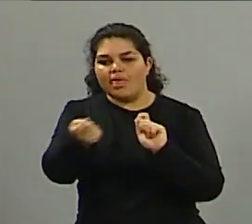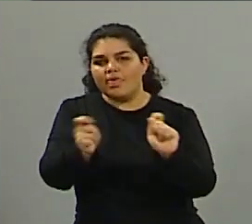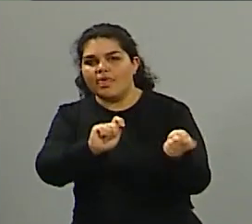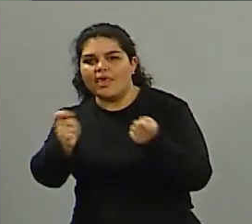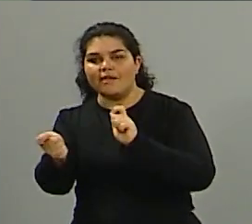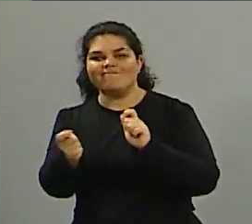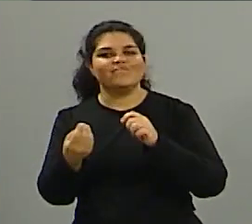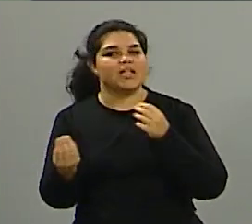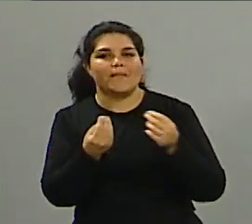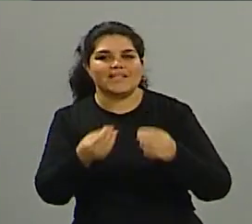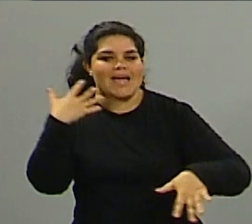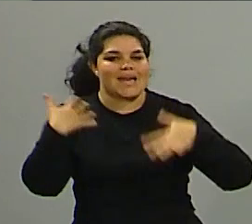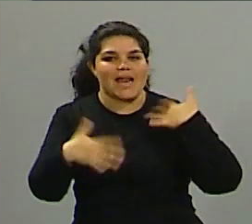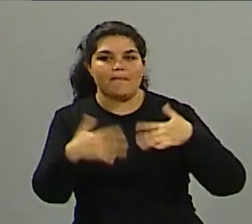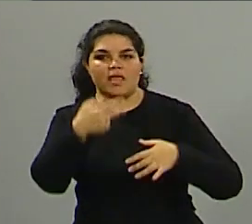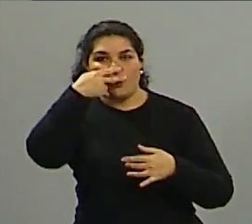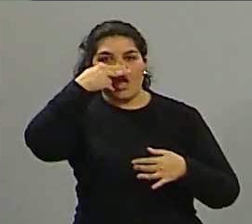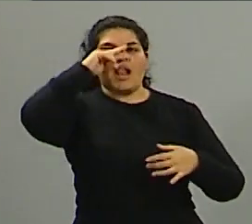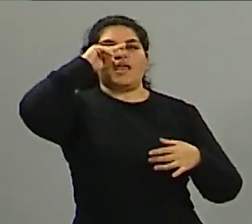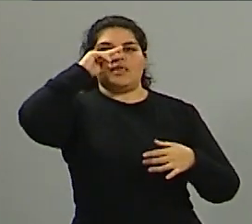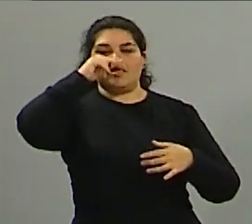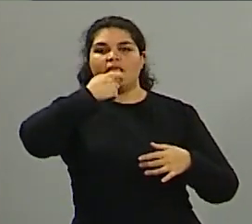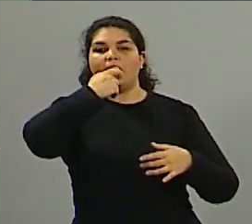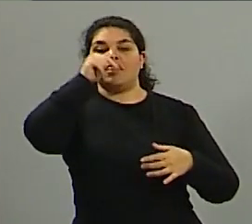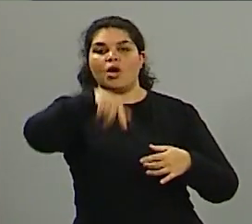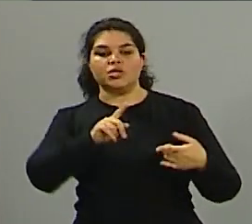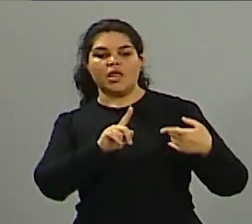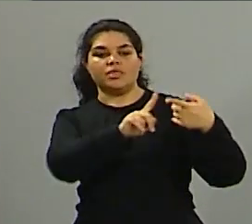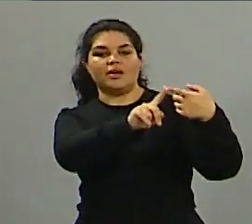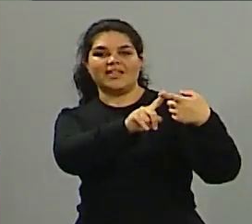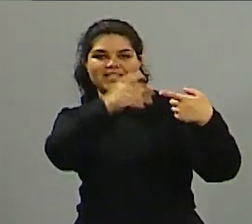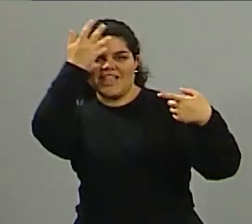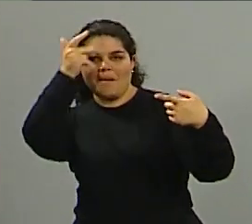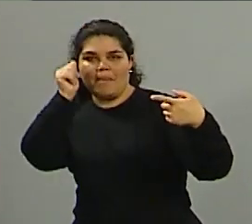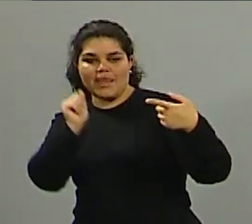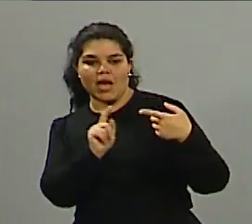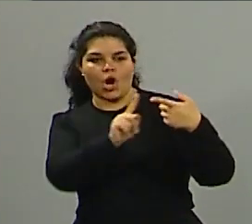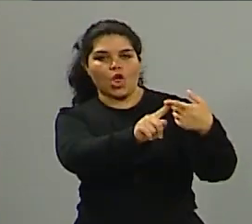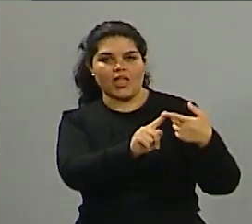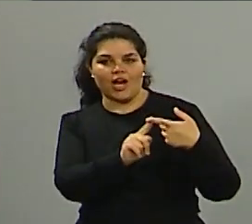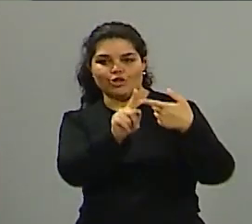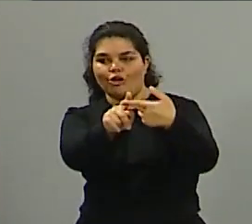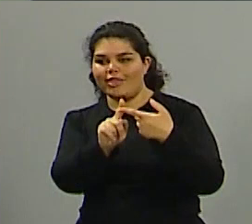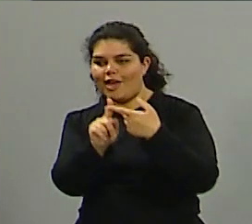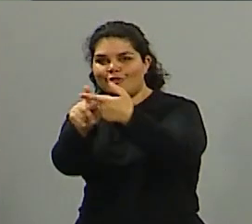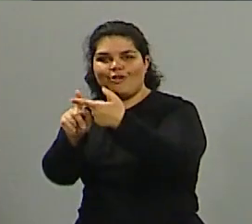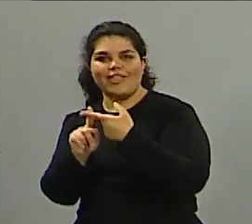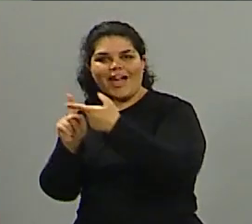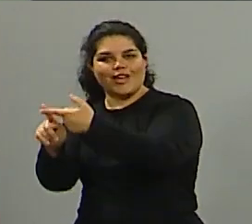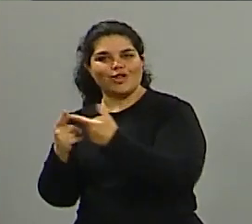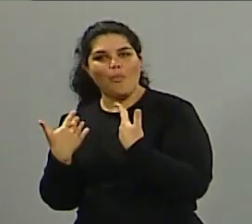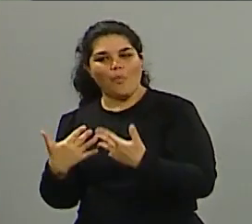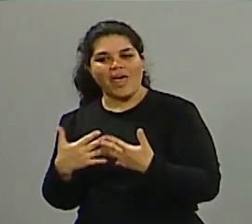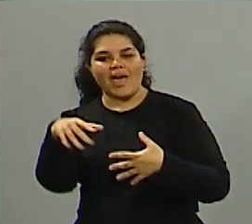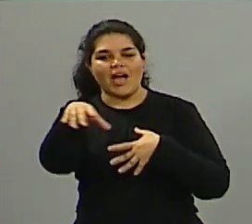los sectores de la élite mendocina, ¿no? Que son los que definitivamente le van a, o por lo menos de